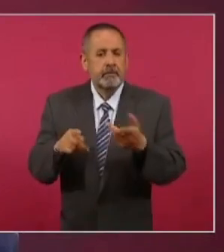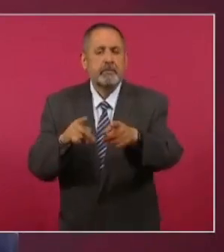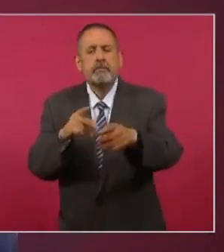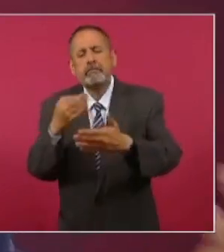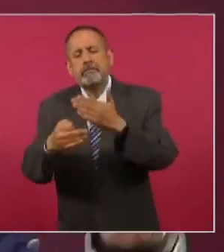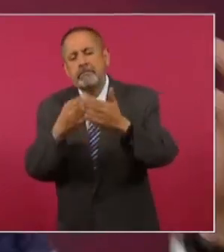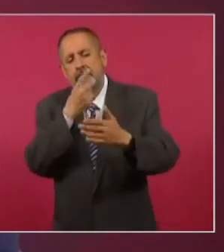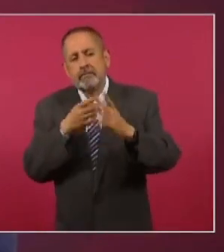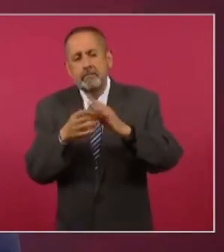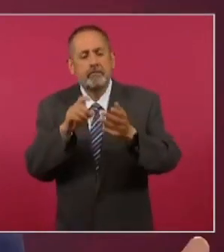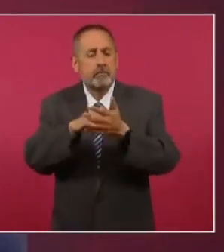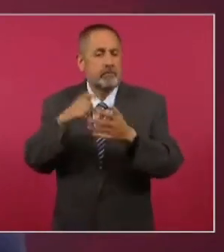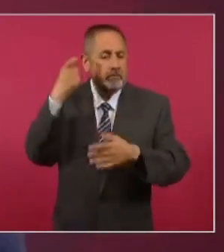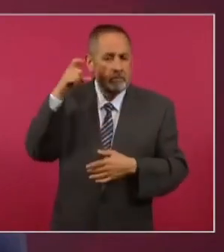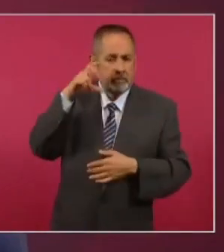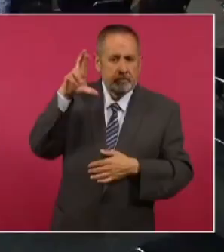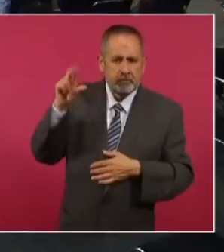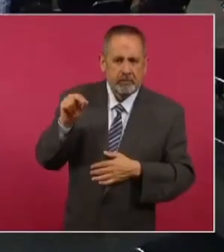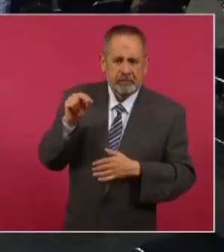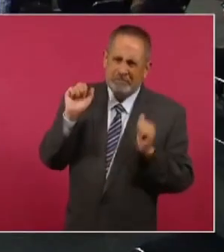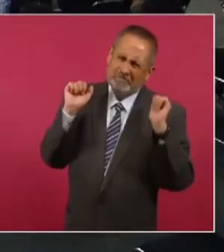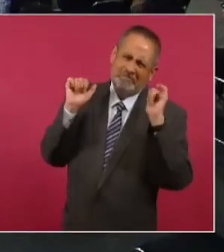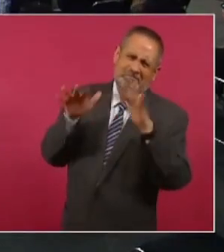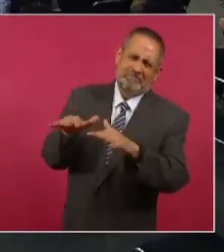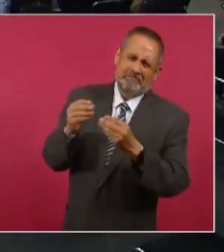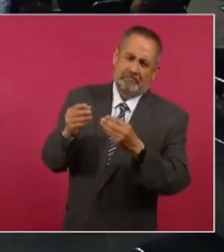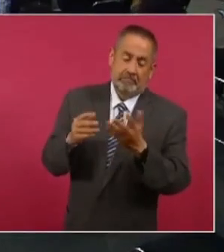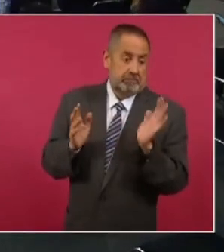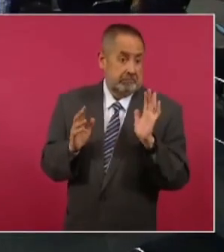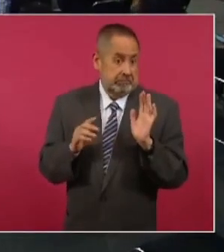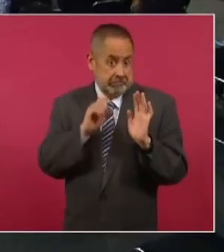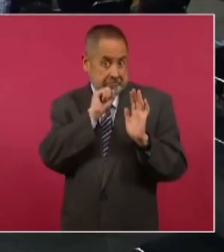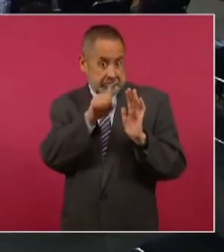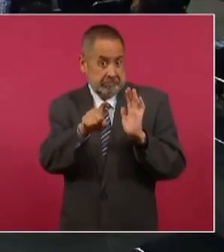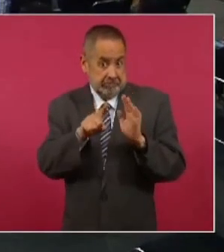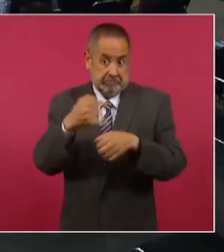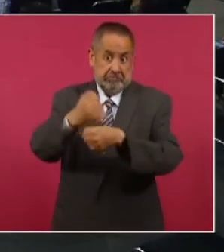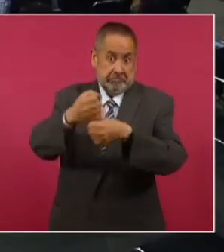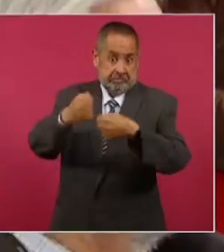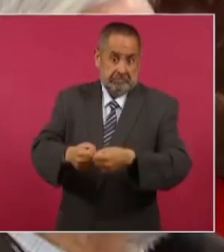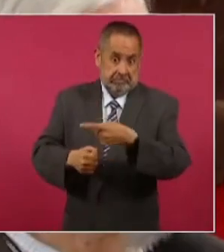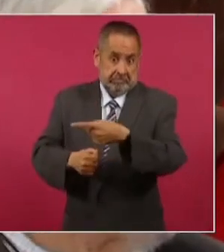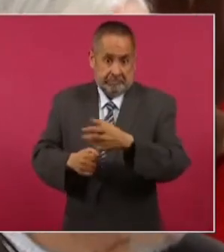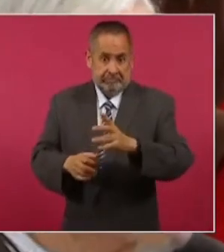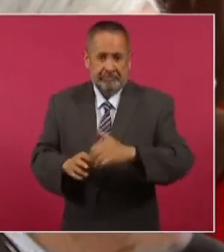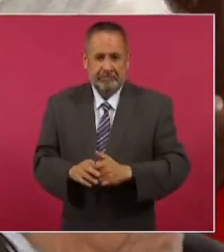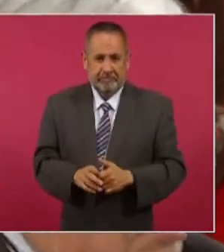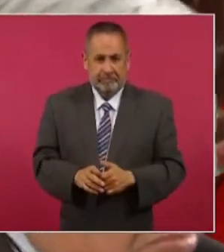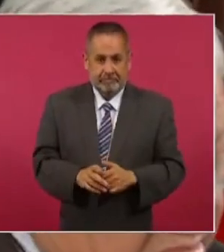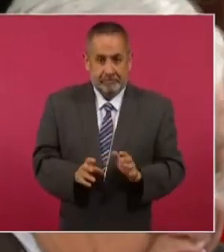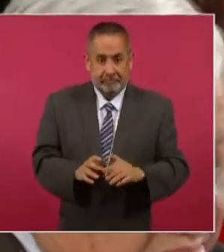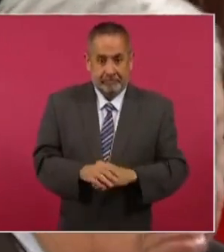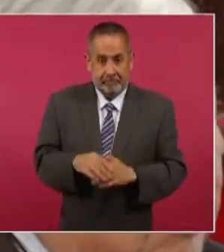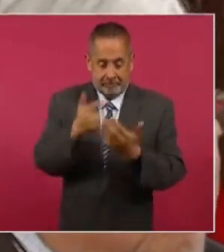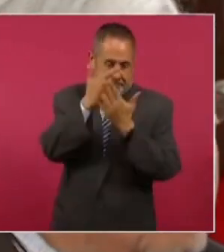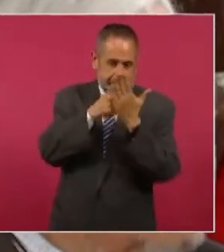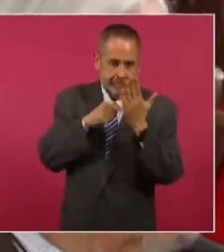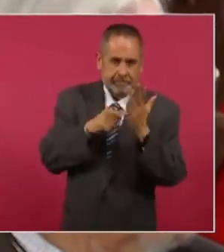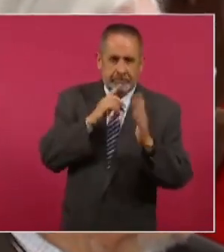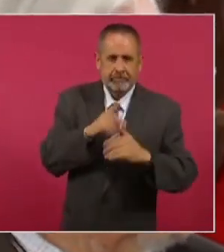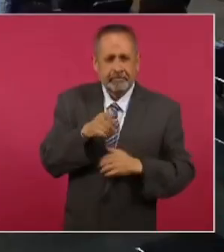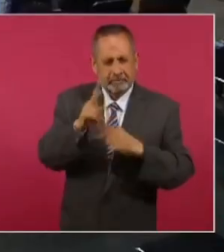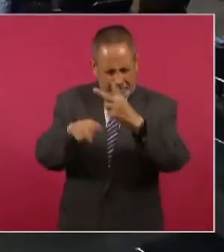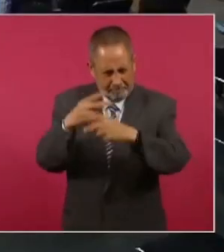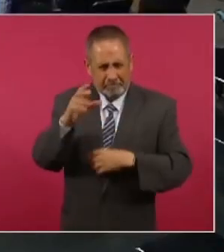Quintana Roo porque supuestamente también es inseguro en la lista vaya